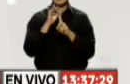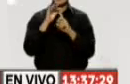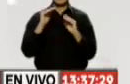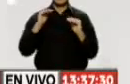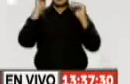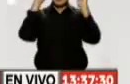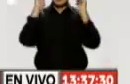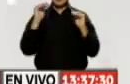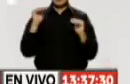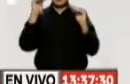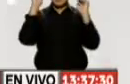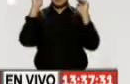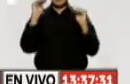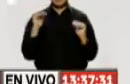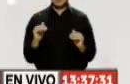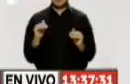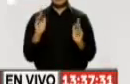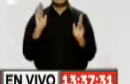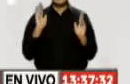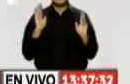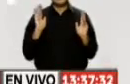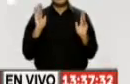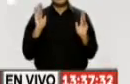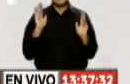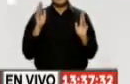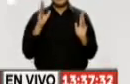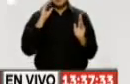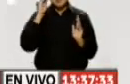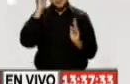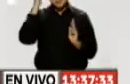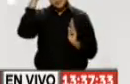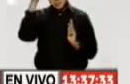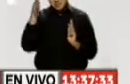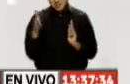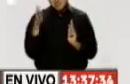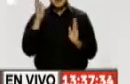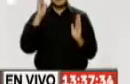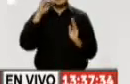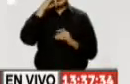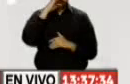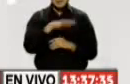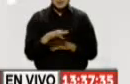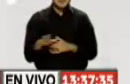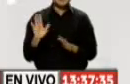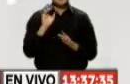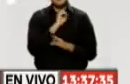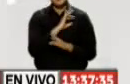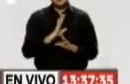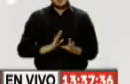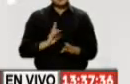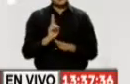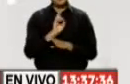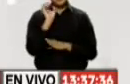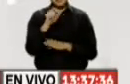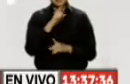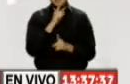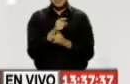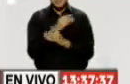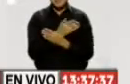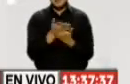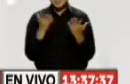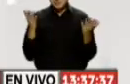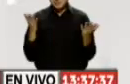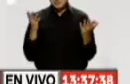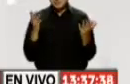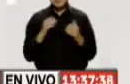estatura. Sí, sí me decía. Es decir, que sí se pueden utilizar también por personas adultas de baja estatura y por niños también se los puede usar acá. Muchas gracias